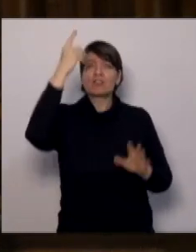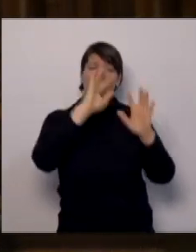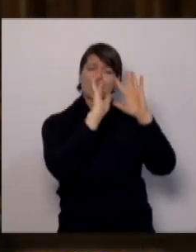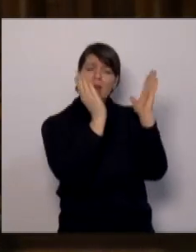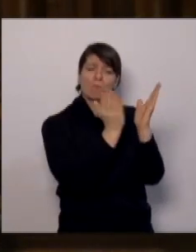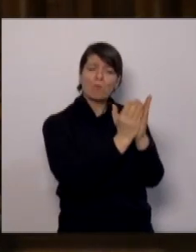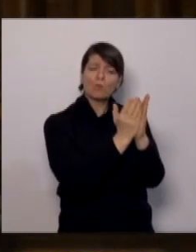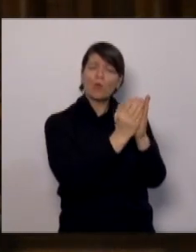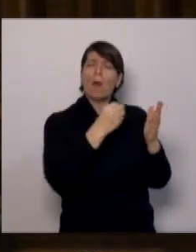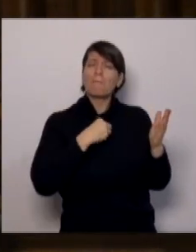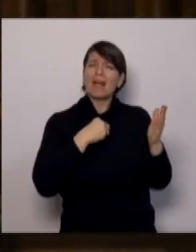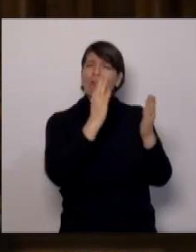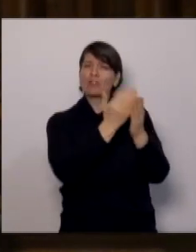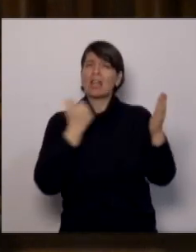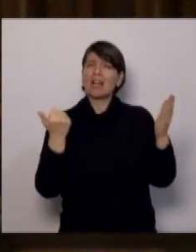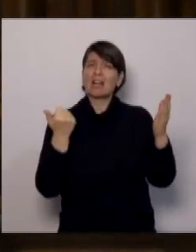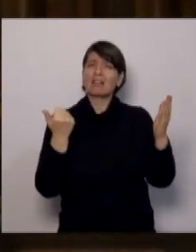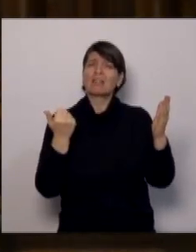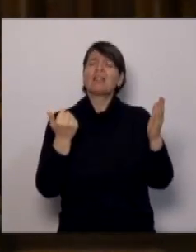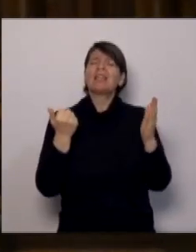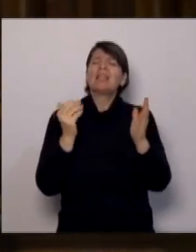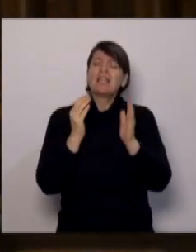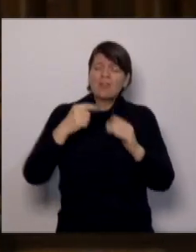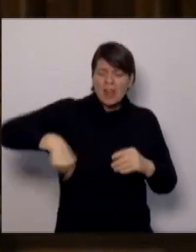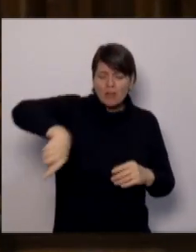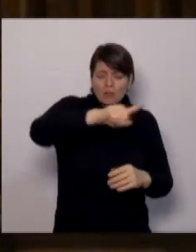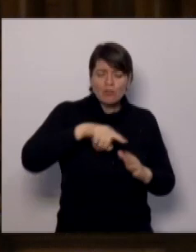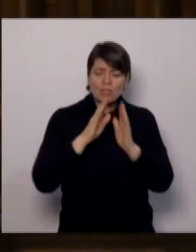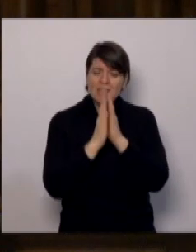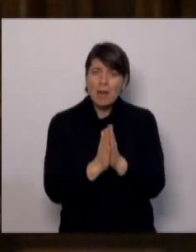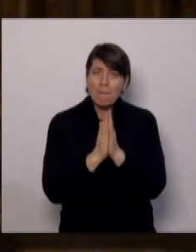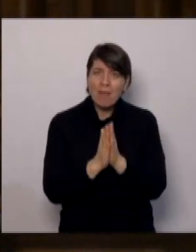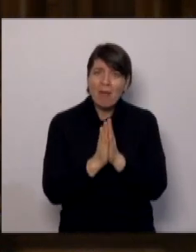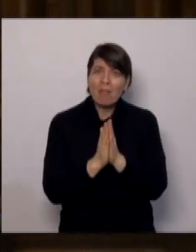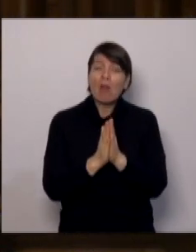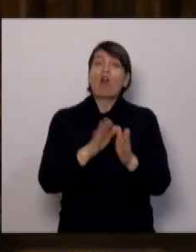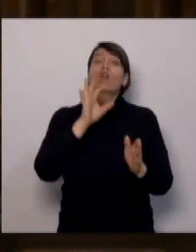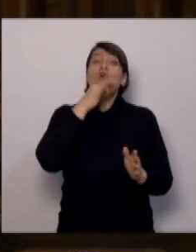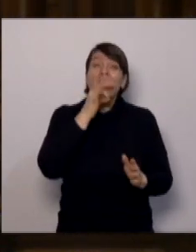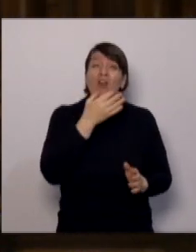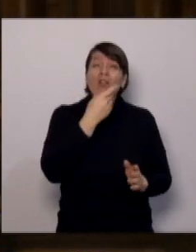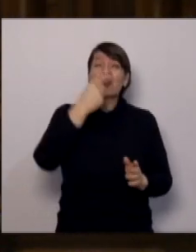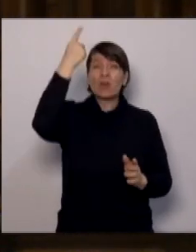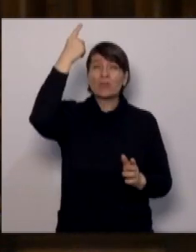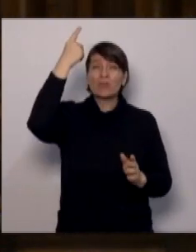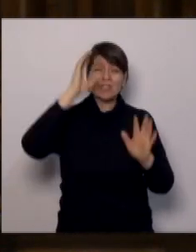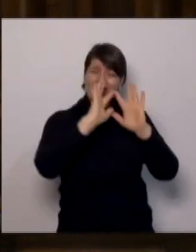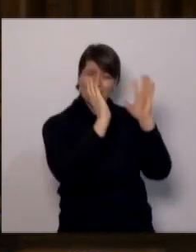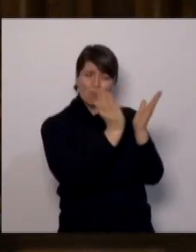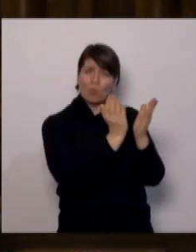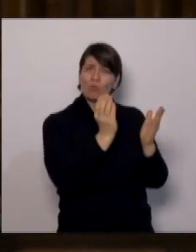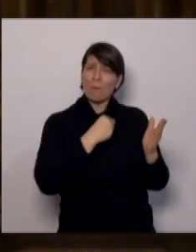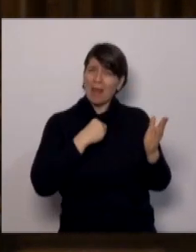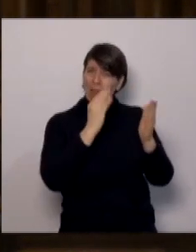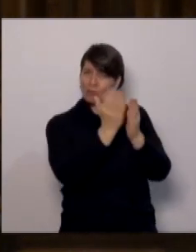que quitas el pecado del mundo, ten piedad de nosotros. Cordero de Dios, que quitas